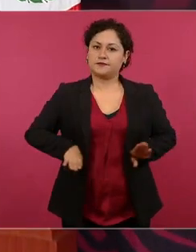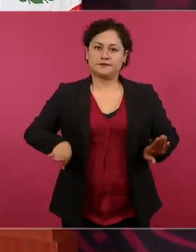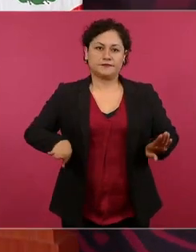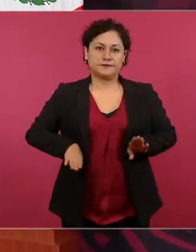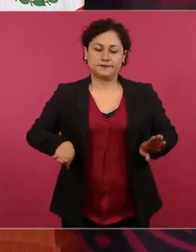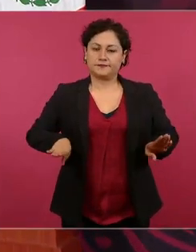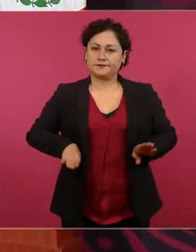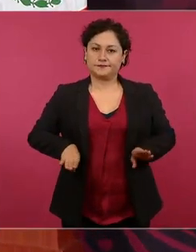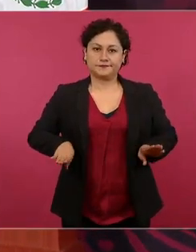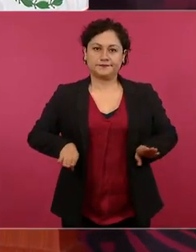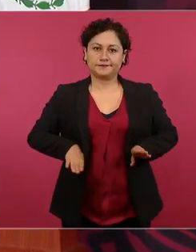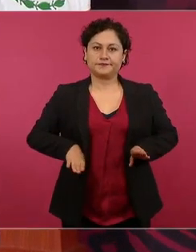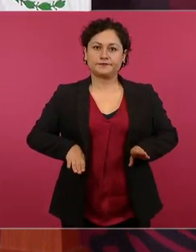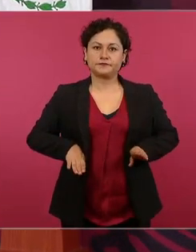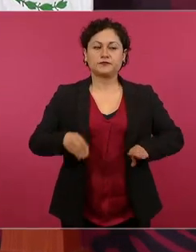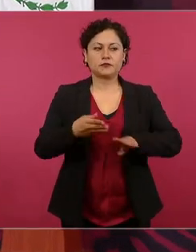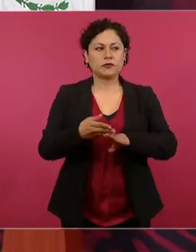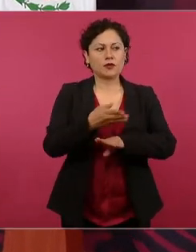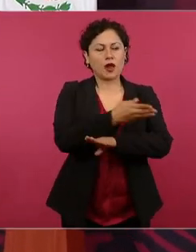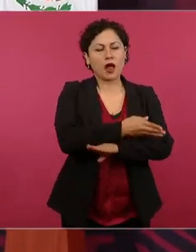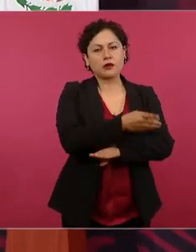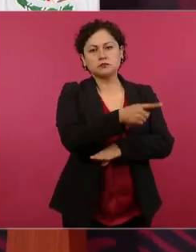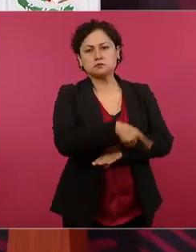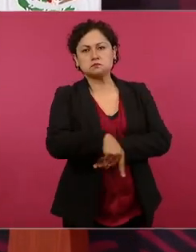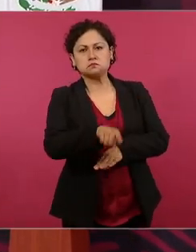de los potentados